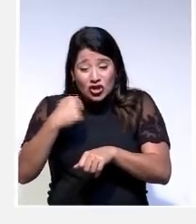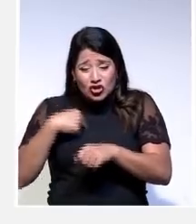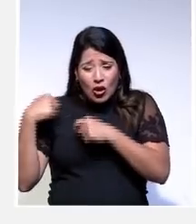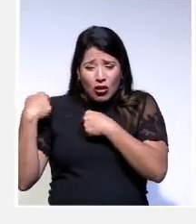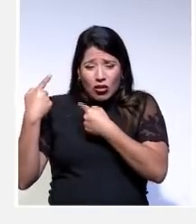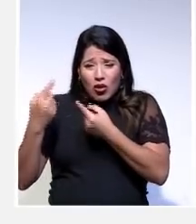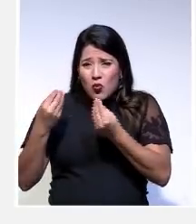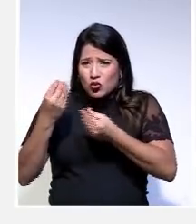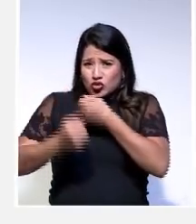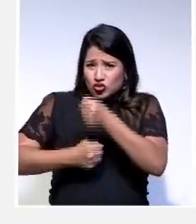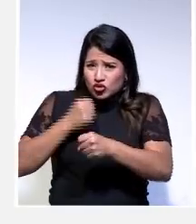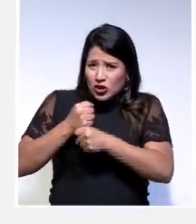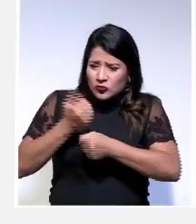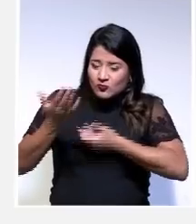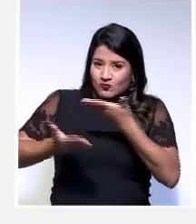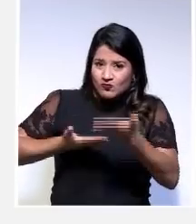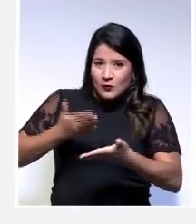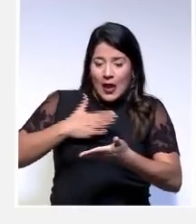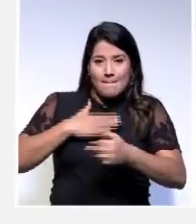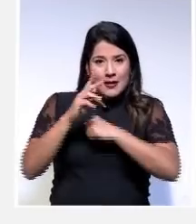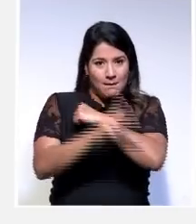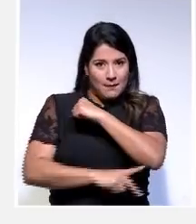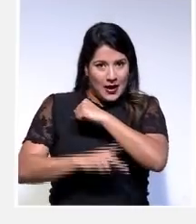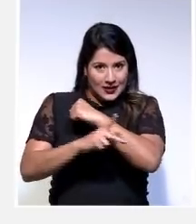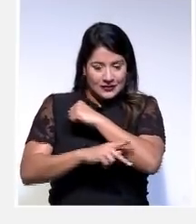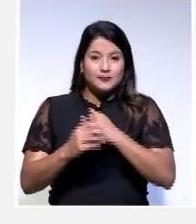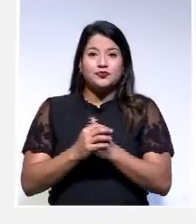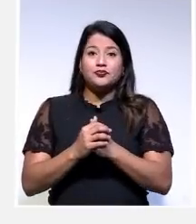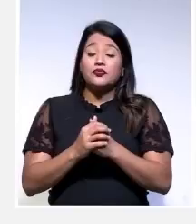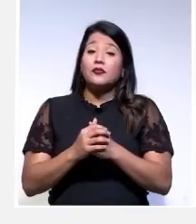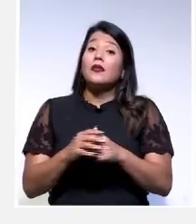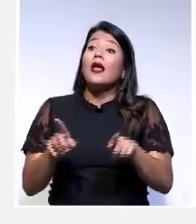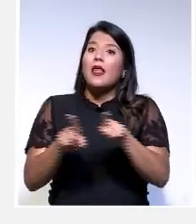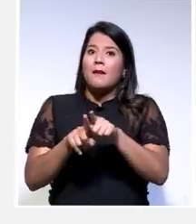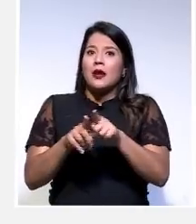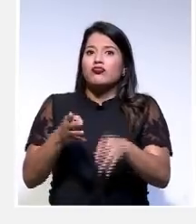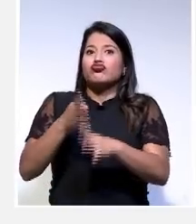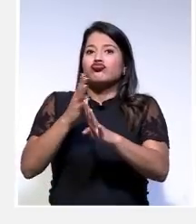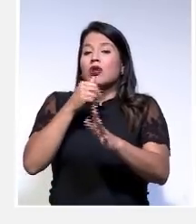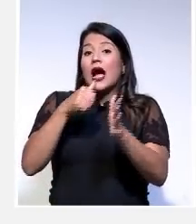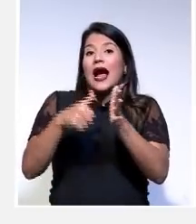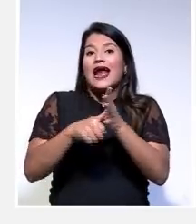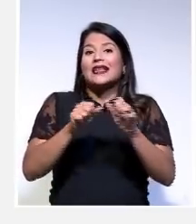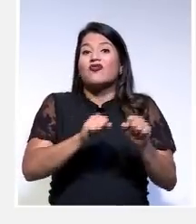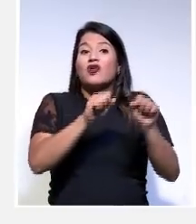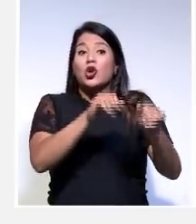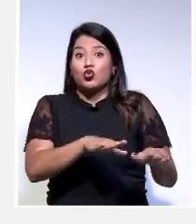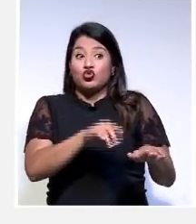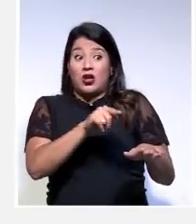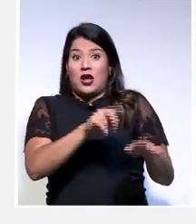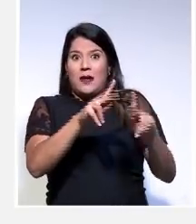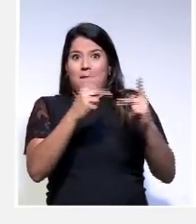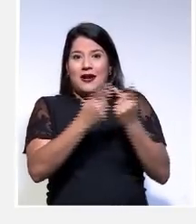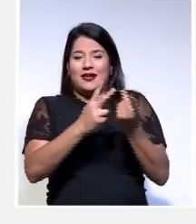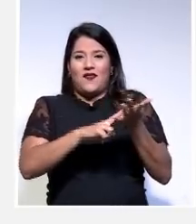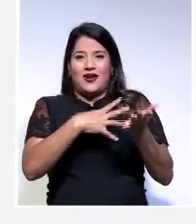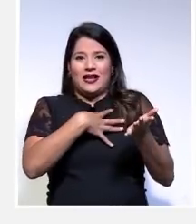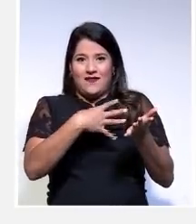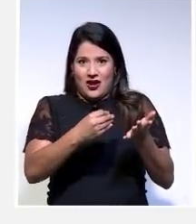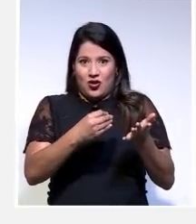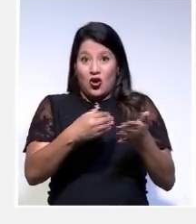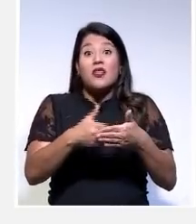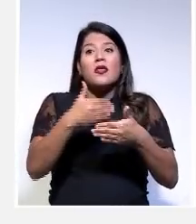al servicio de mi país. Esto acompañado de la carta de renuncia a Liberación Nacional y luego fue ratificado en el